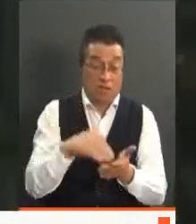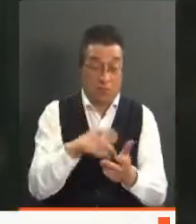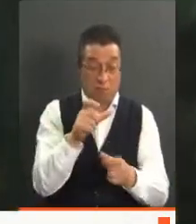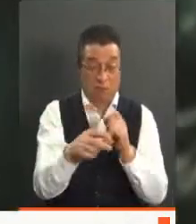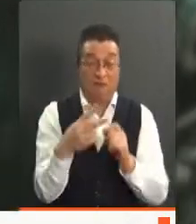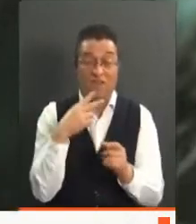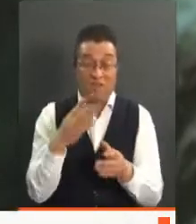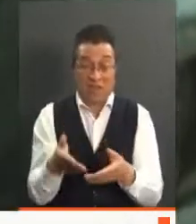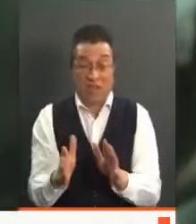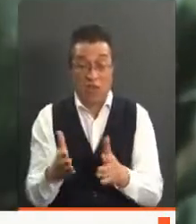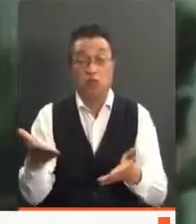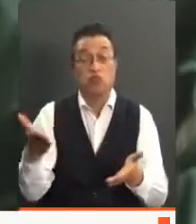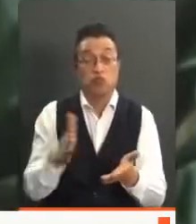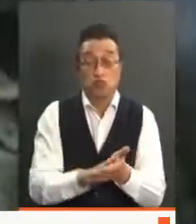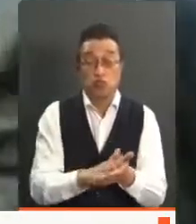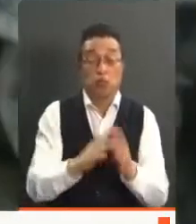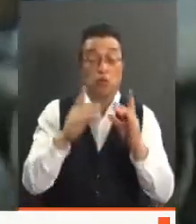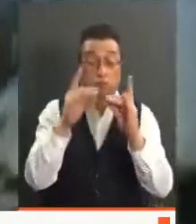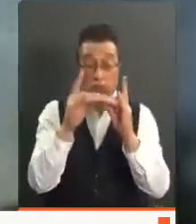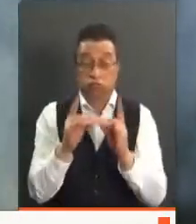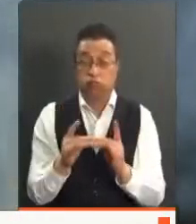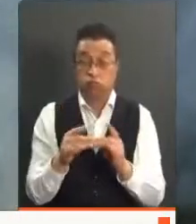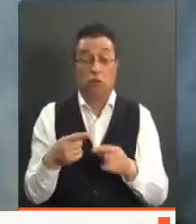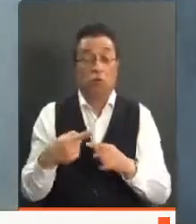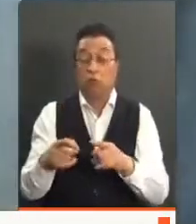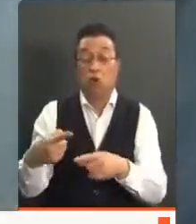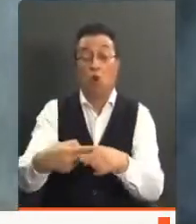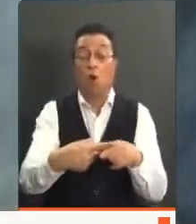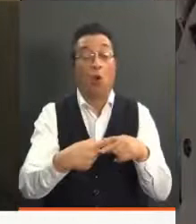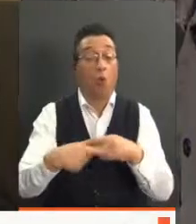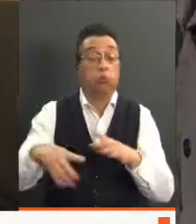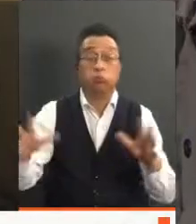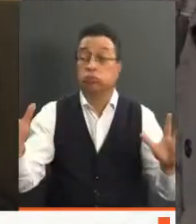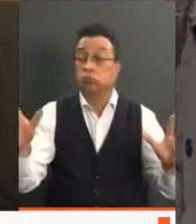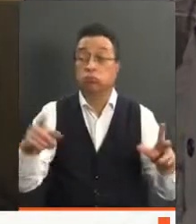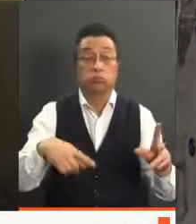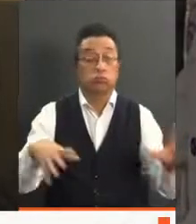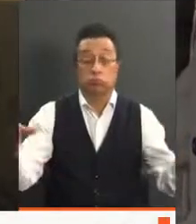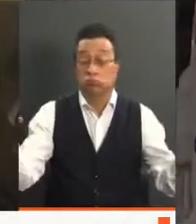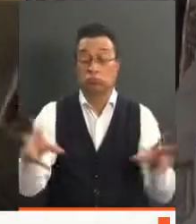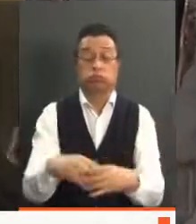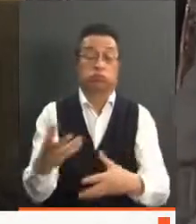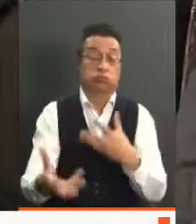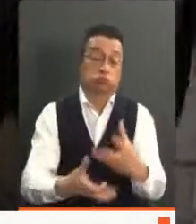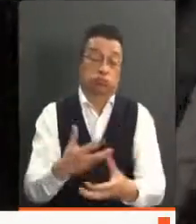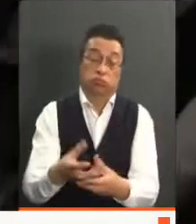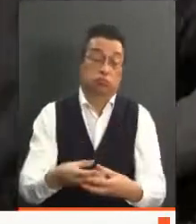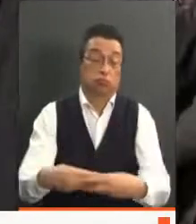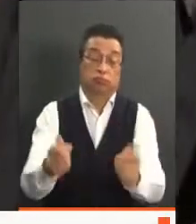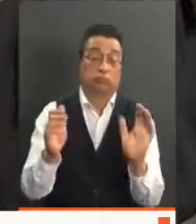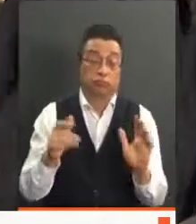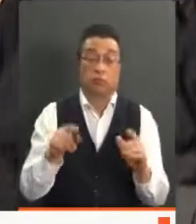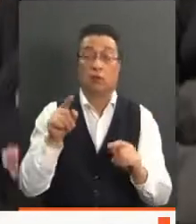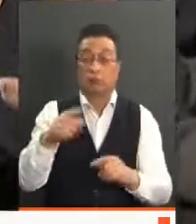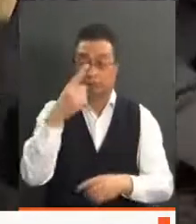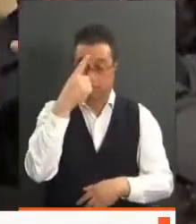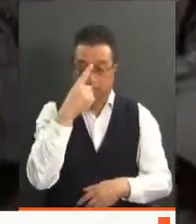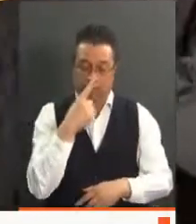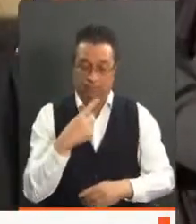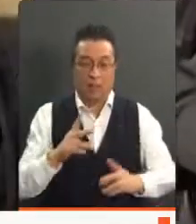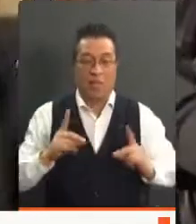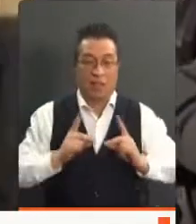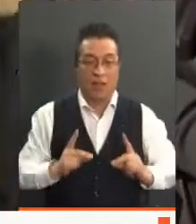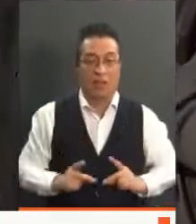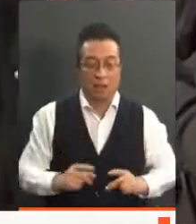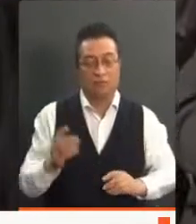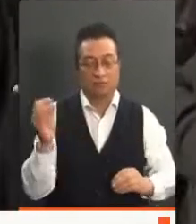Cuando mueren son sepultadas en espacios comunes y tras un tiempo reducidas a cenizas. El Mausoleo Memorial Dignidad es un lugar